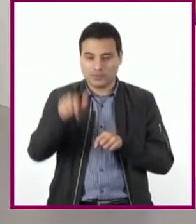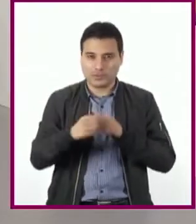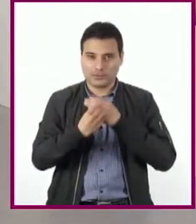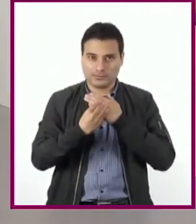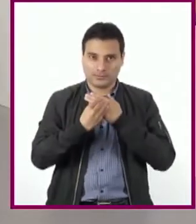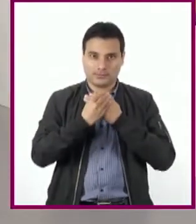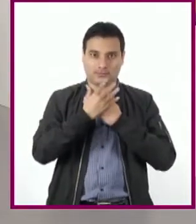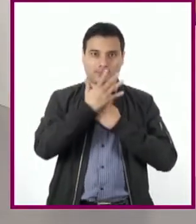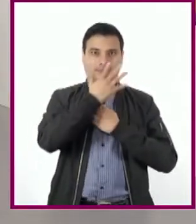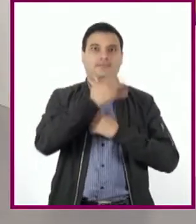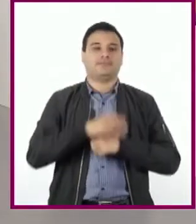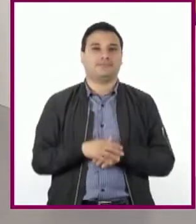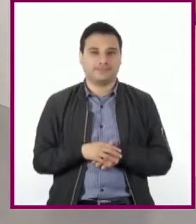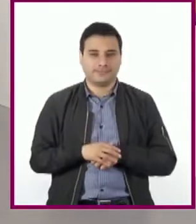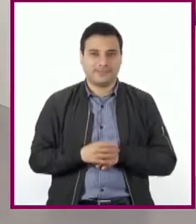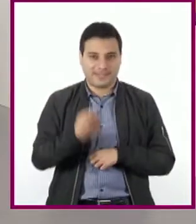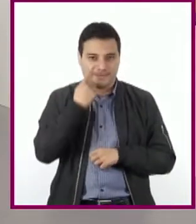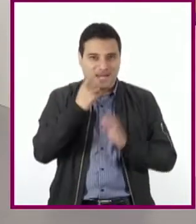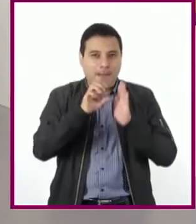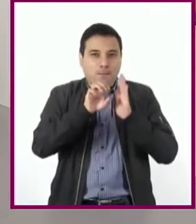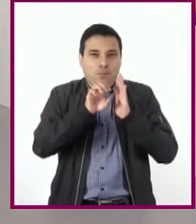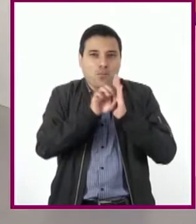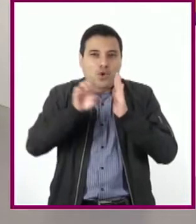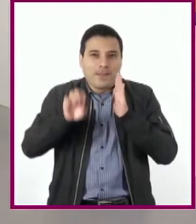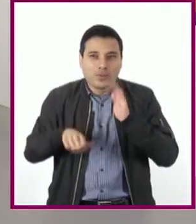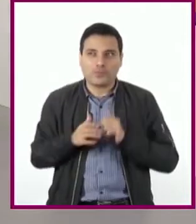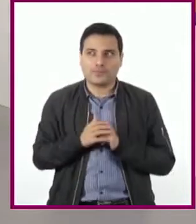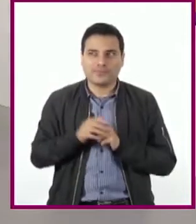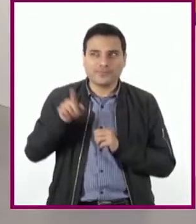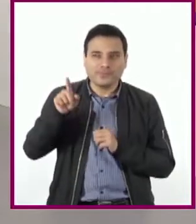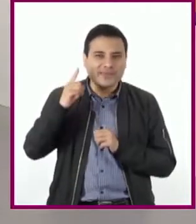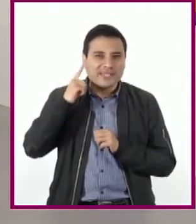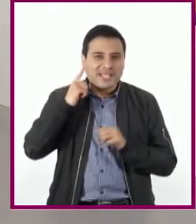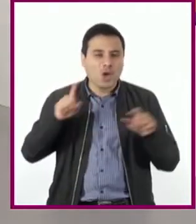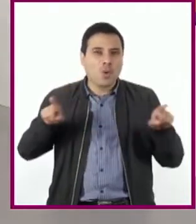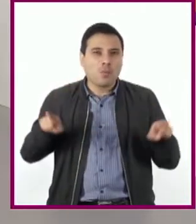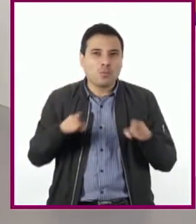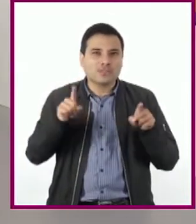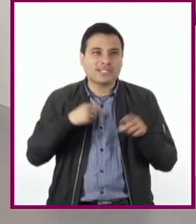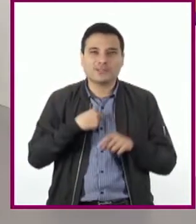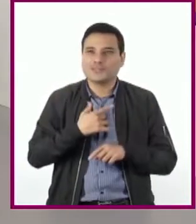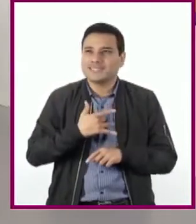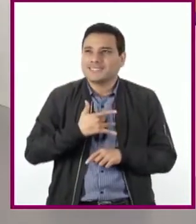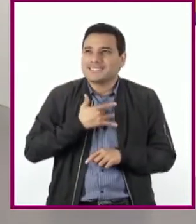Por ejemplo, este ritmo musical me hace sentir súper contenta.